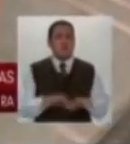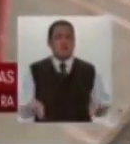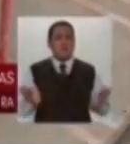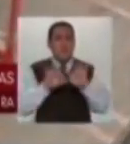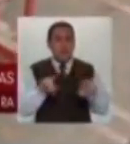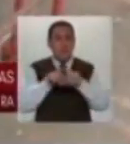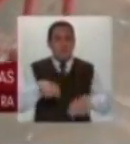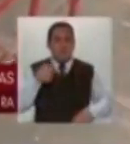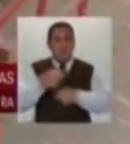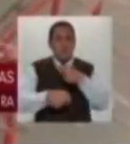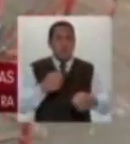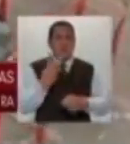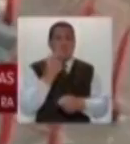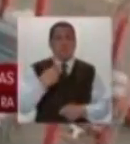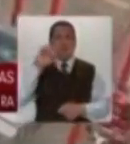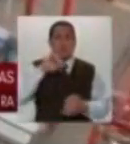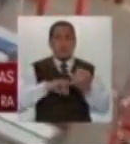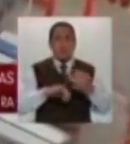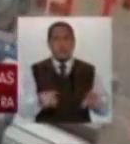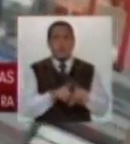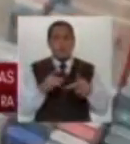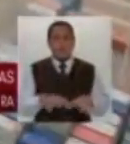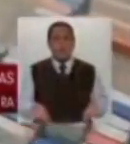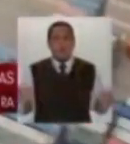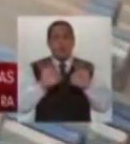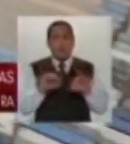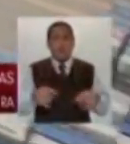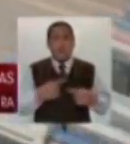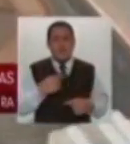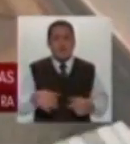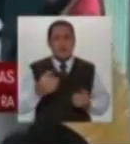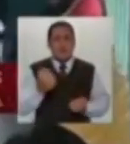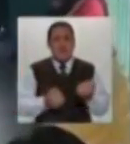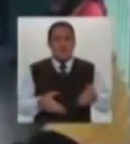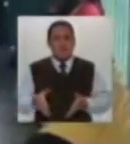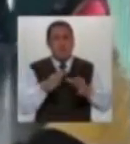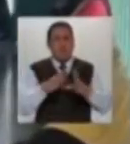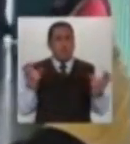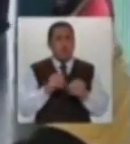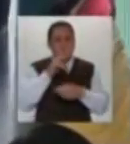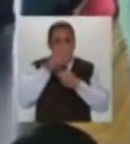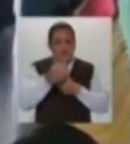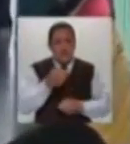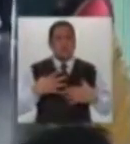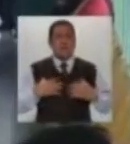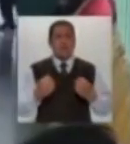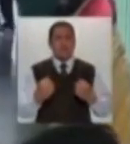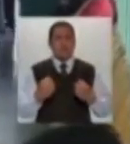inversión superior a los 20 millones de soles. Los rubros favorecidos serán transportes, saneamiento, energía y salud.